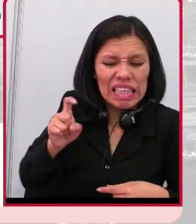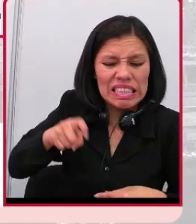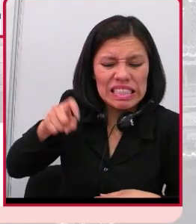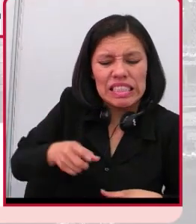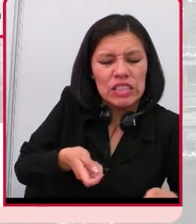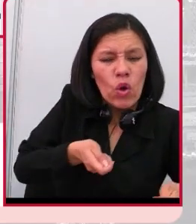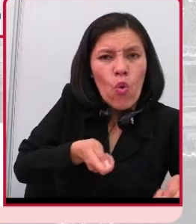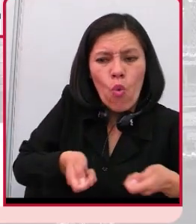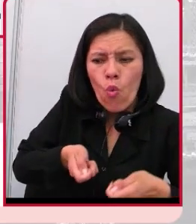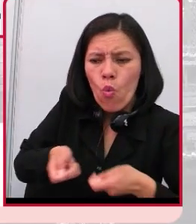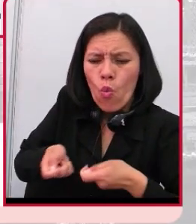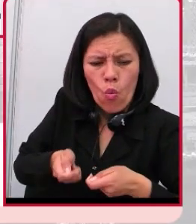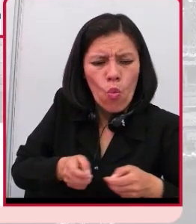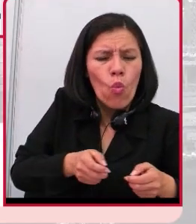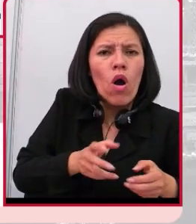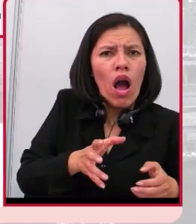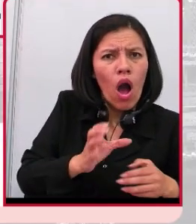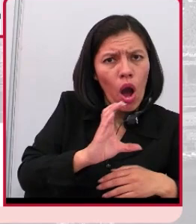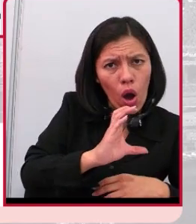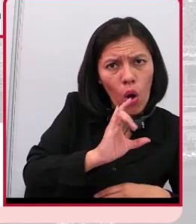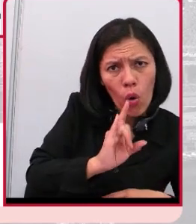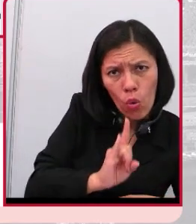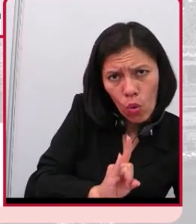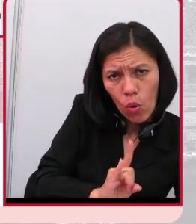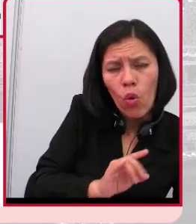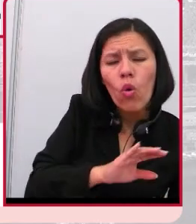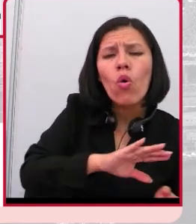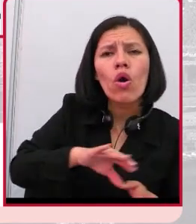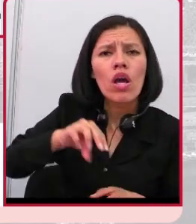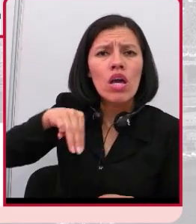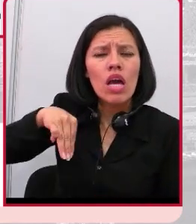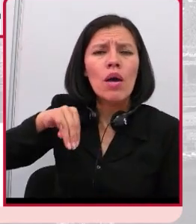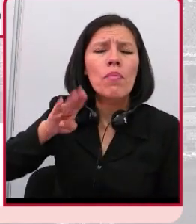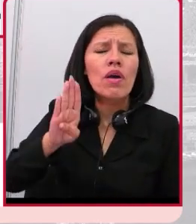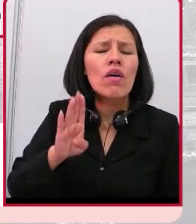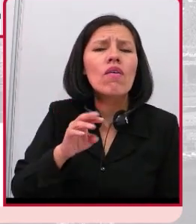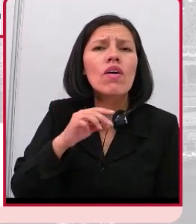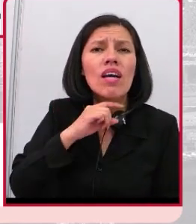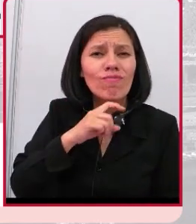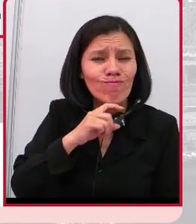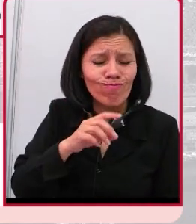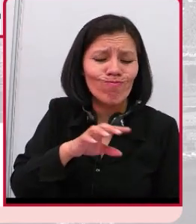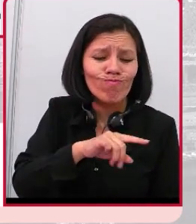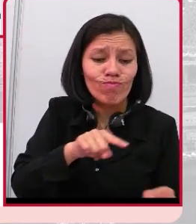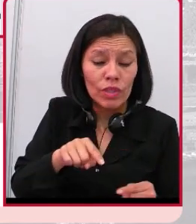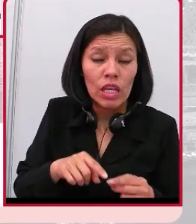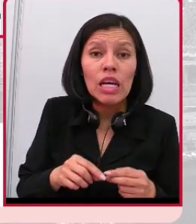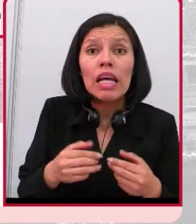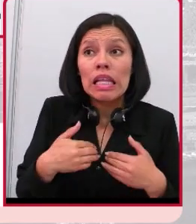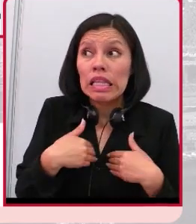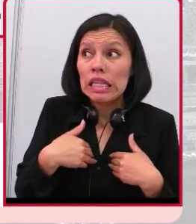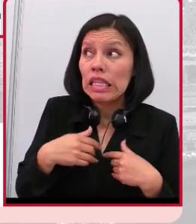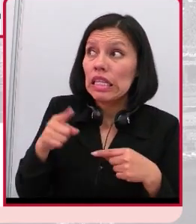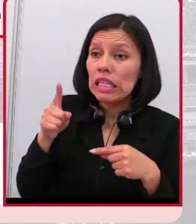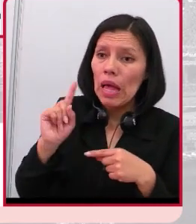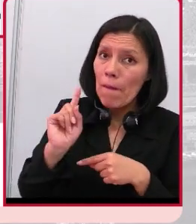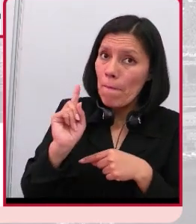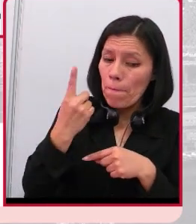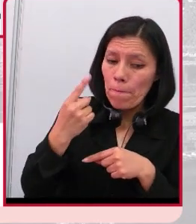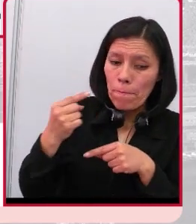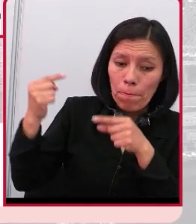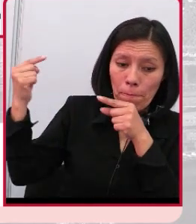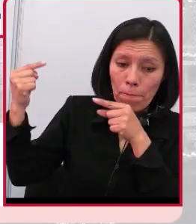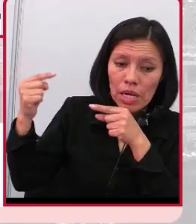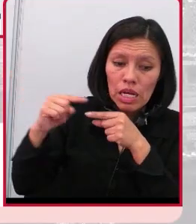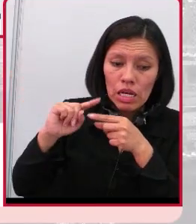Para procesar cobre pero y no molibdeno, es, tenemos la primera, es aquí. el primer Hay un diagrama cruce, para creo. procesar cobre